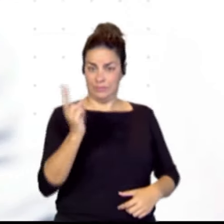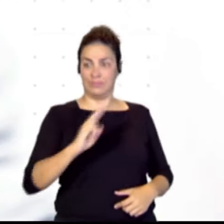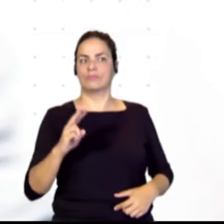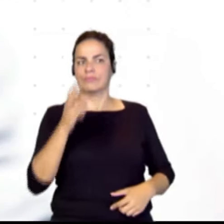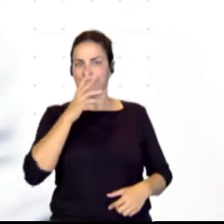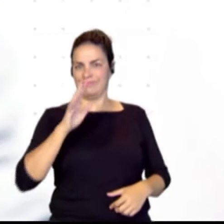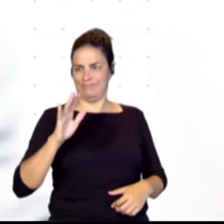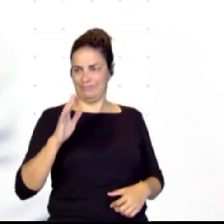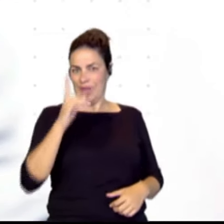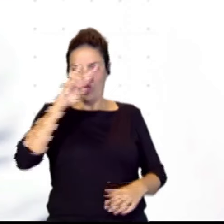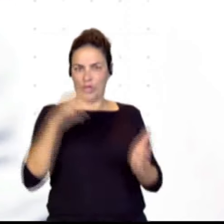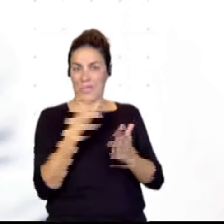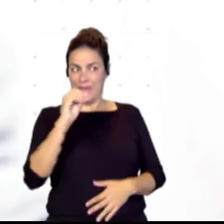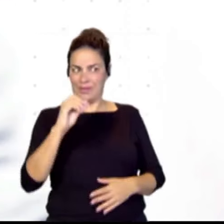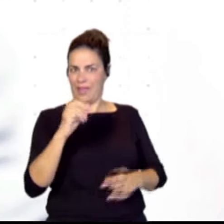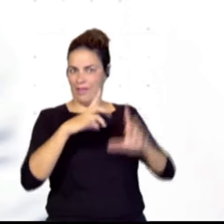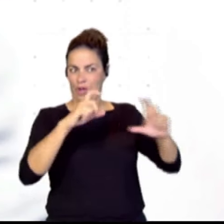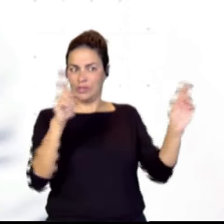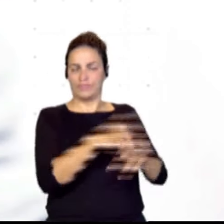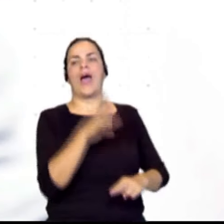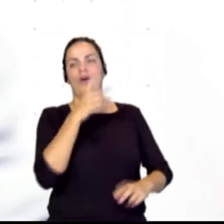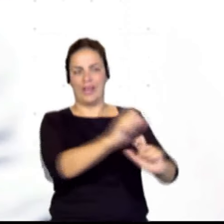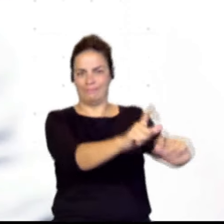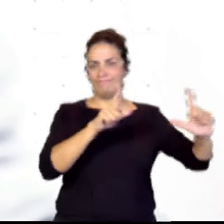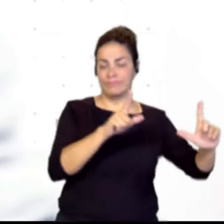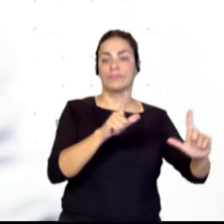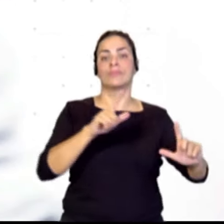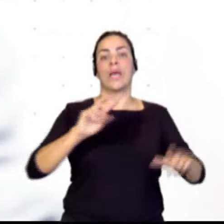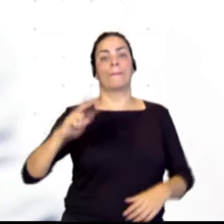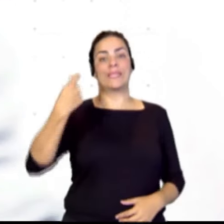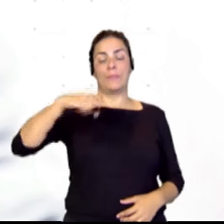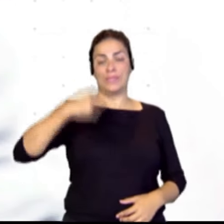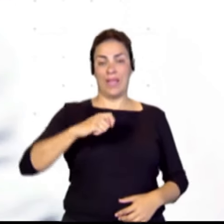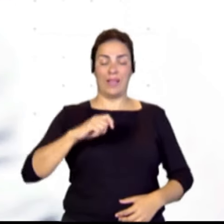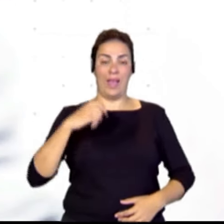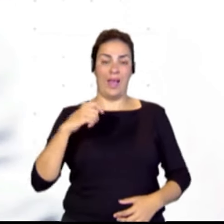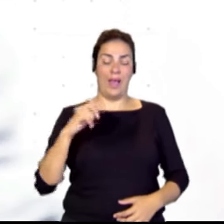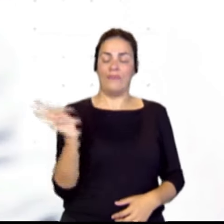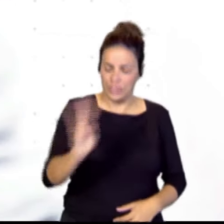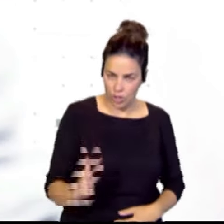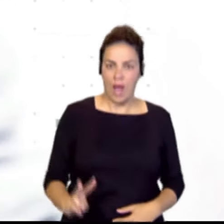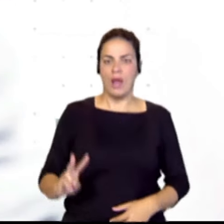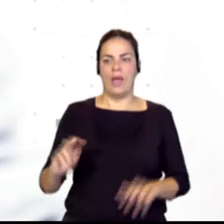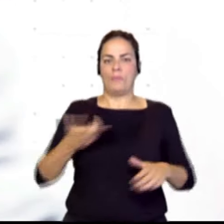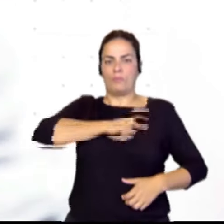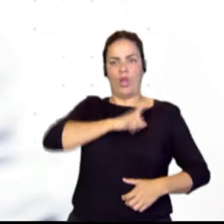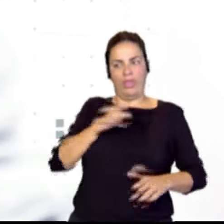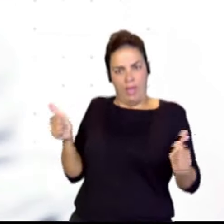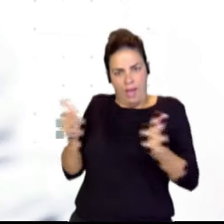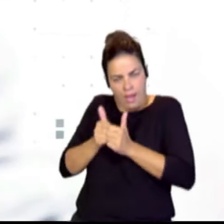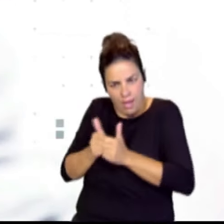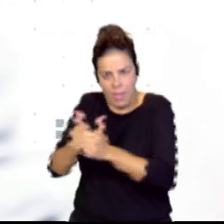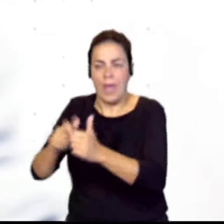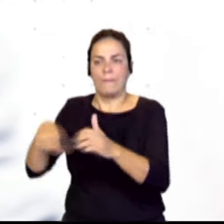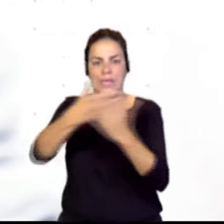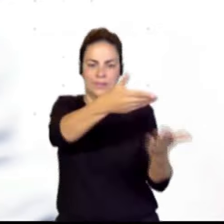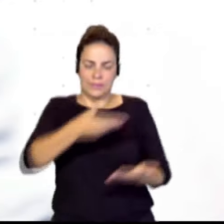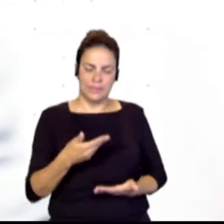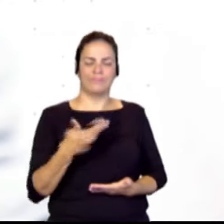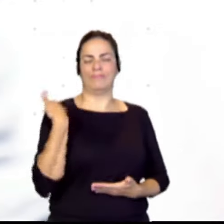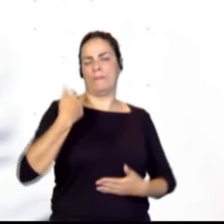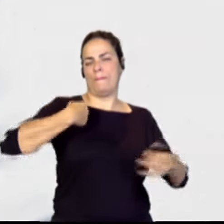aeropuerto de Barajas la vicepresidenta venezolana fue escoltada por la policía y recibida por el que era ministro de transportes